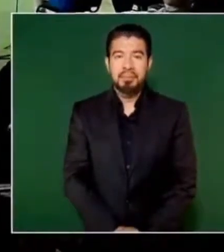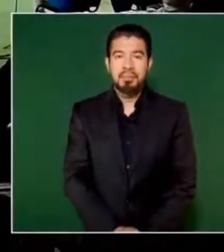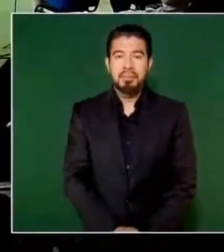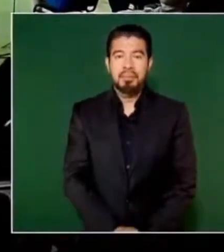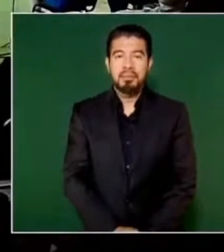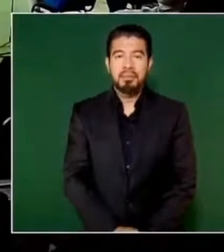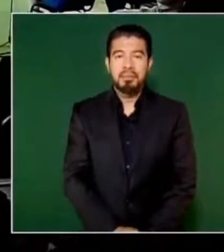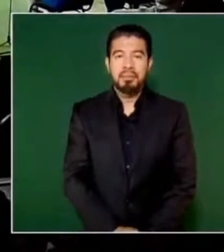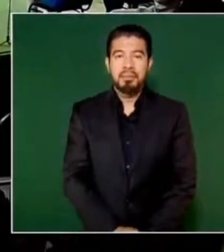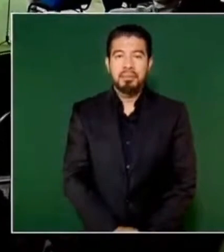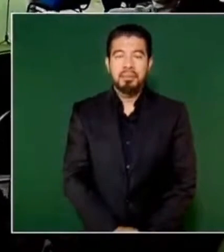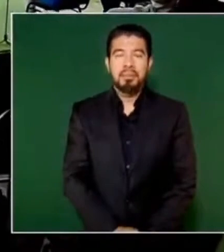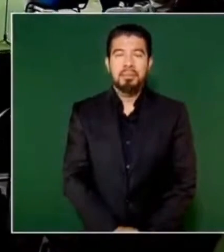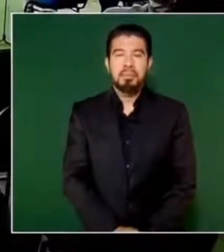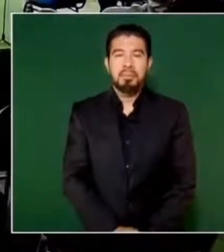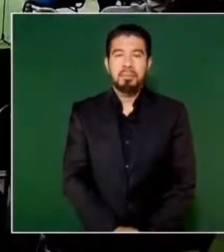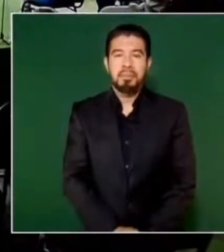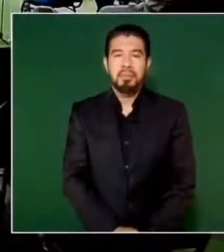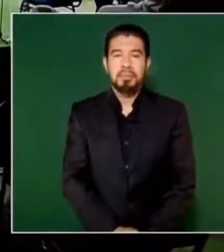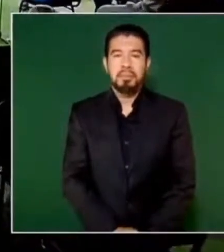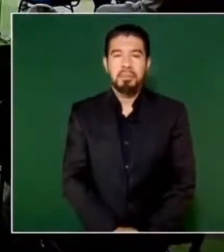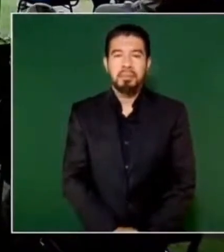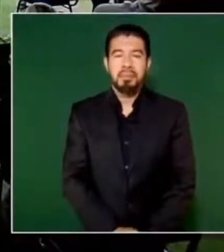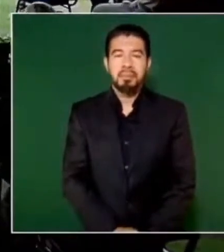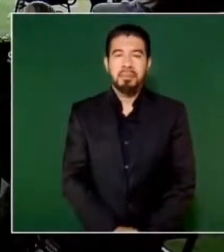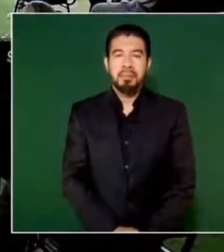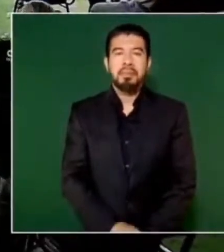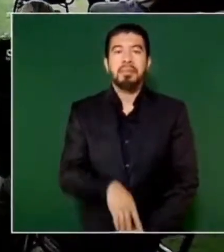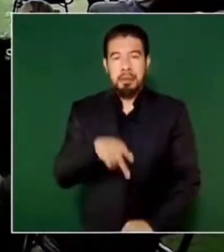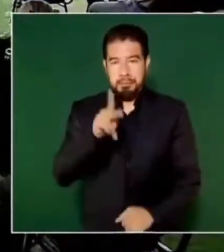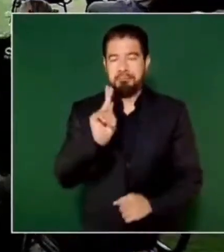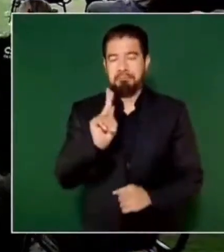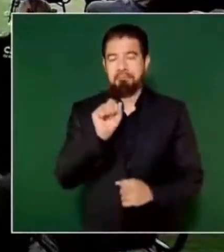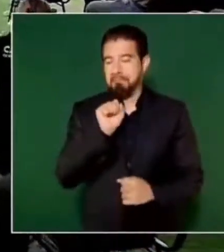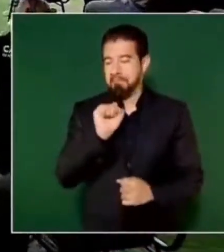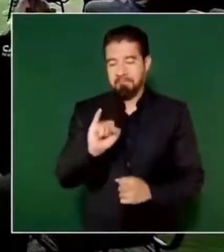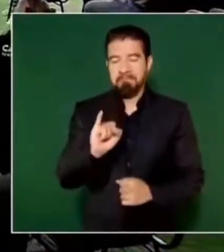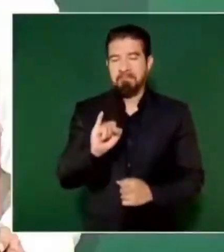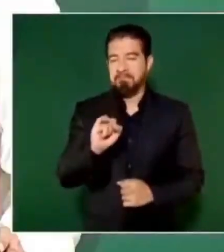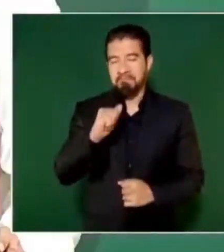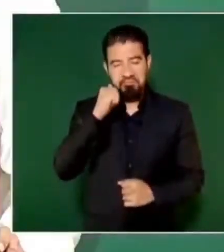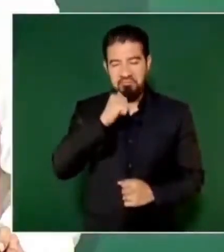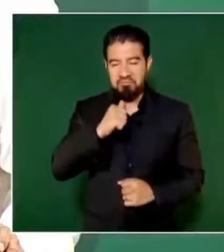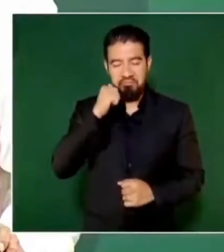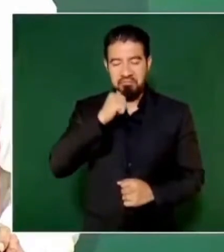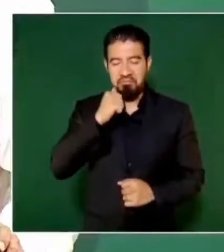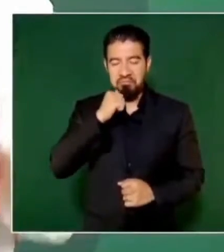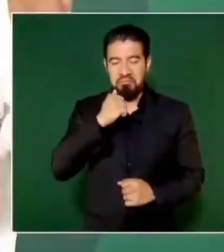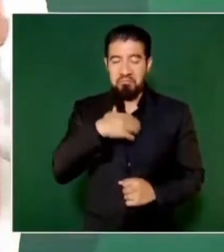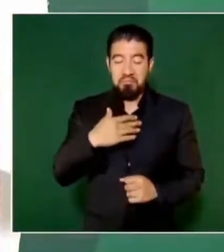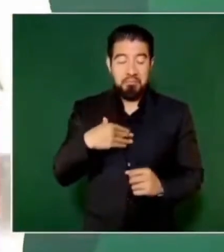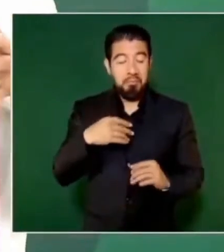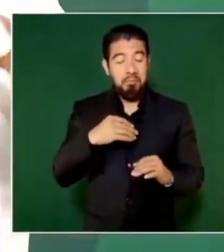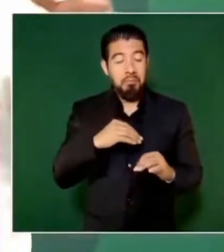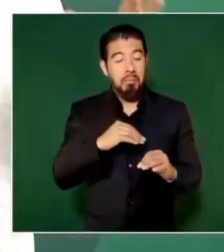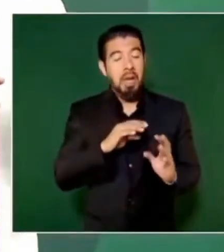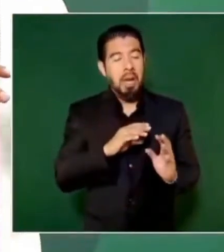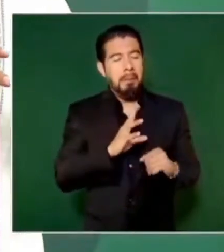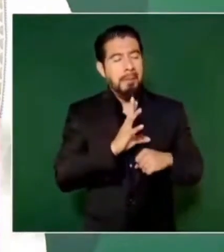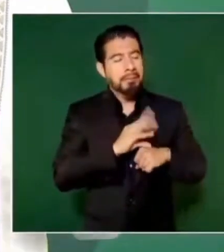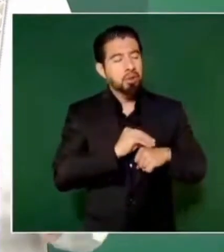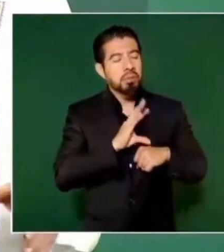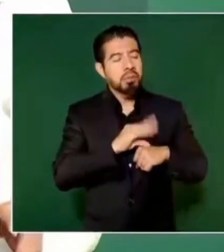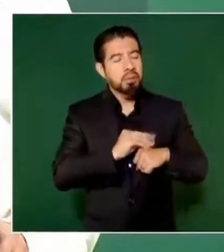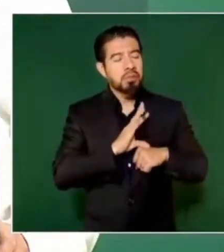siempre se les consideraba y la culpa era los